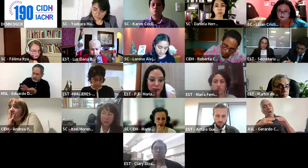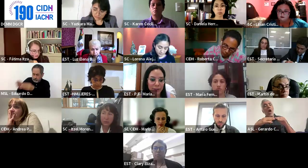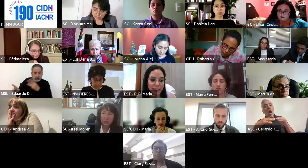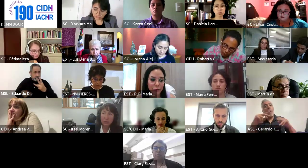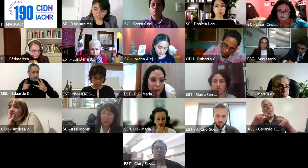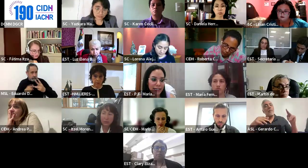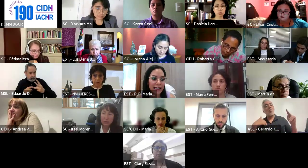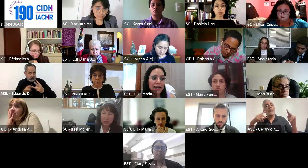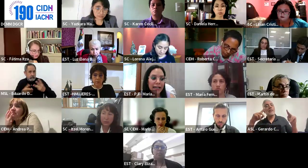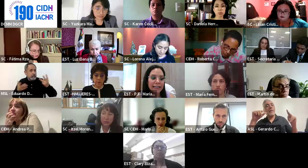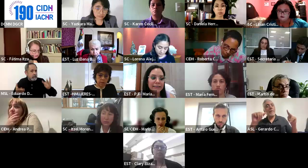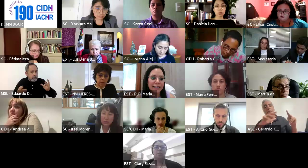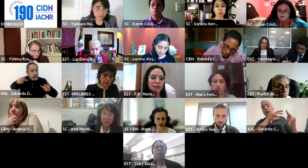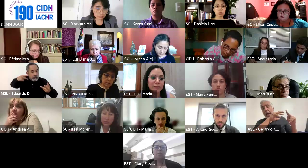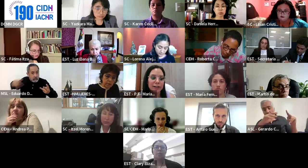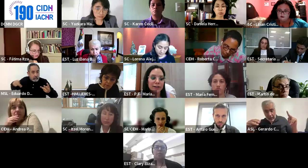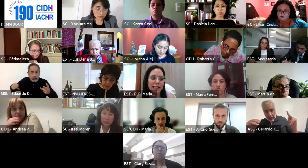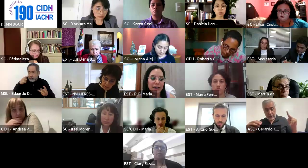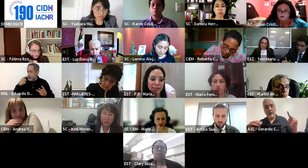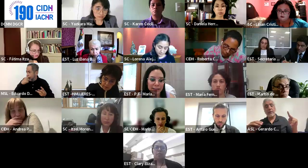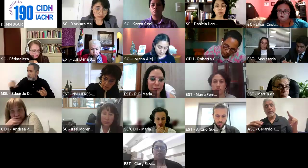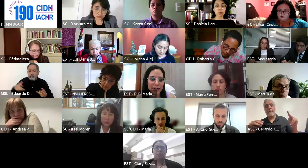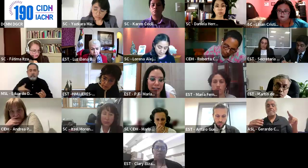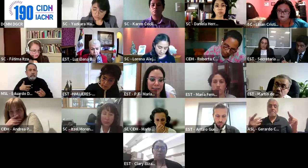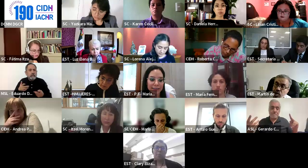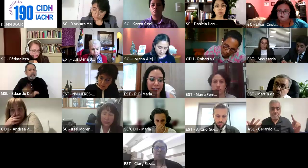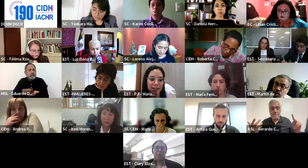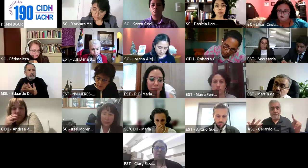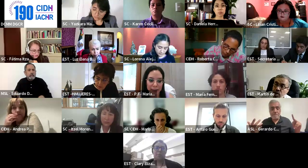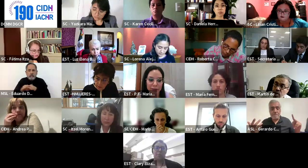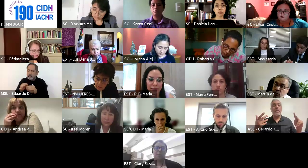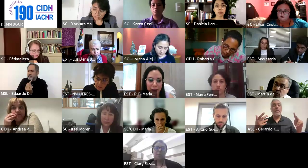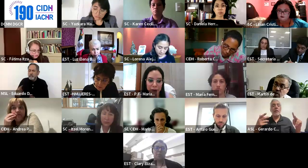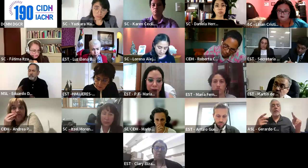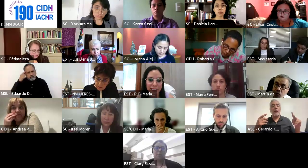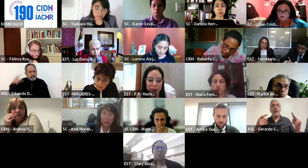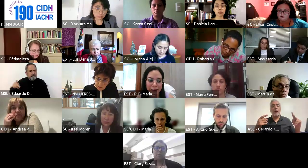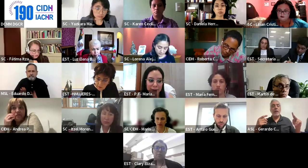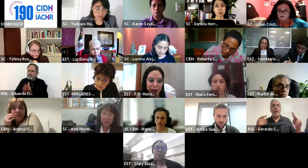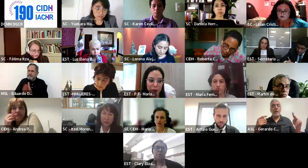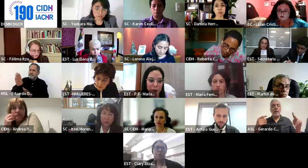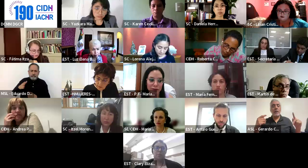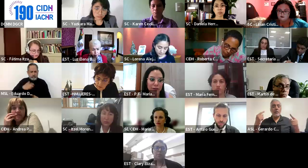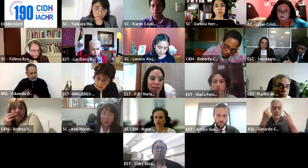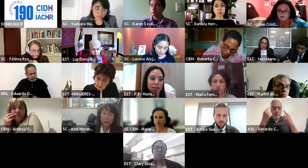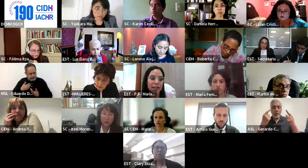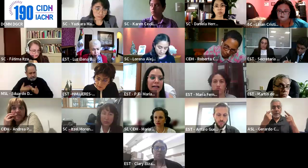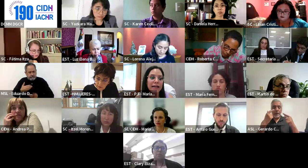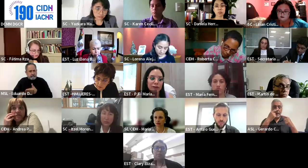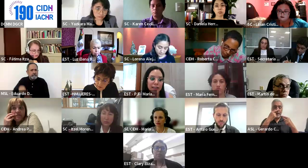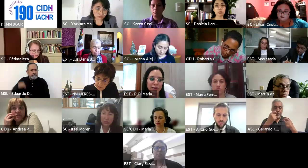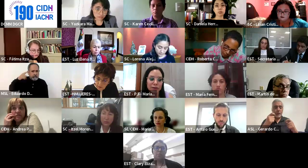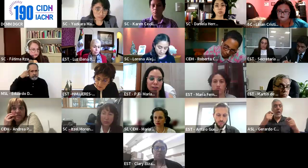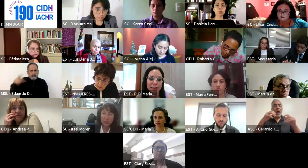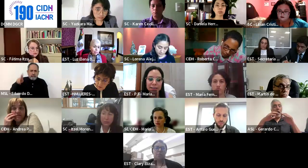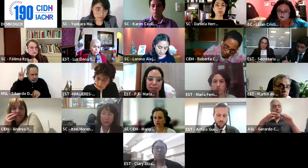tres, tomar en cuenta el interés superior de la niñez para garantizar el pleno desarrollo y la efectiva protección de